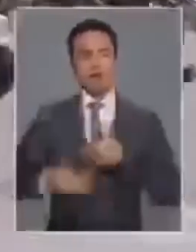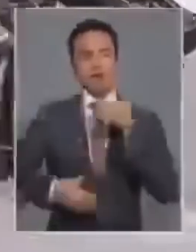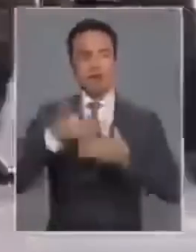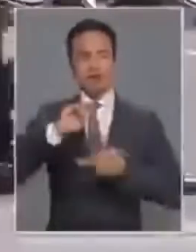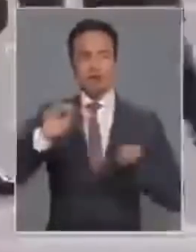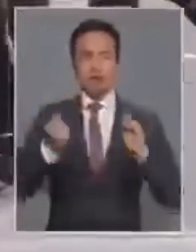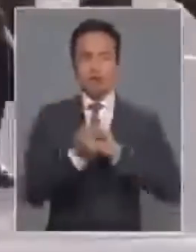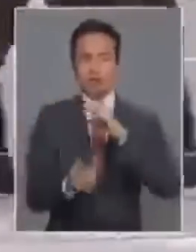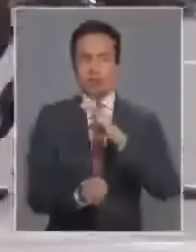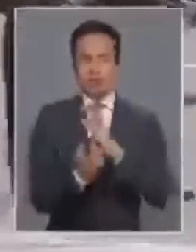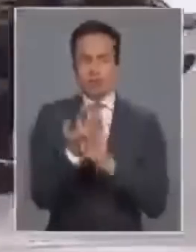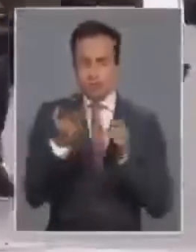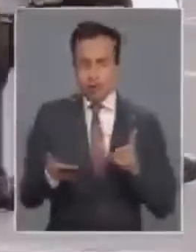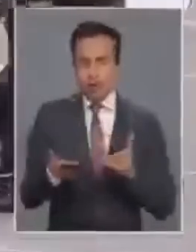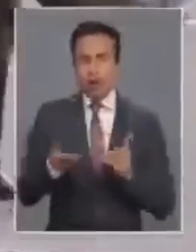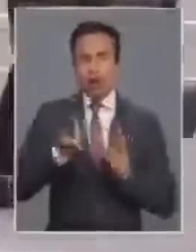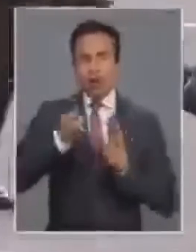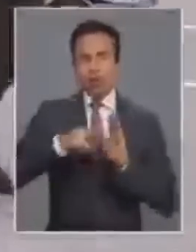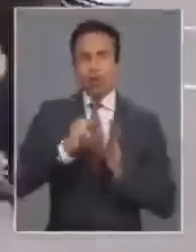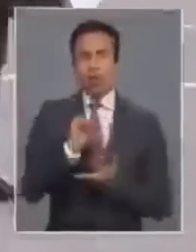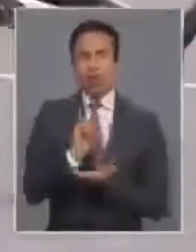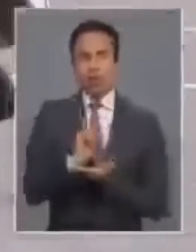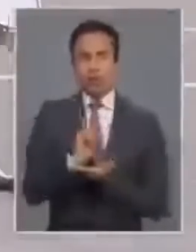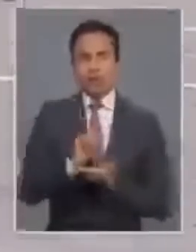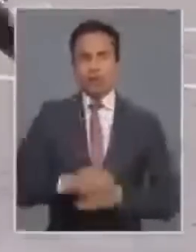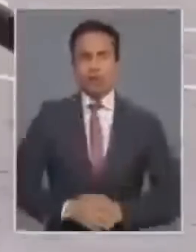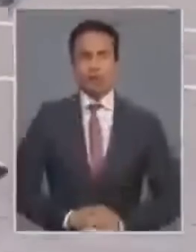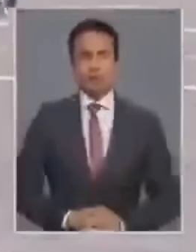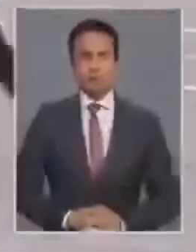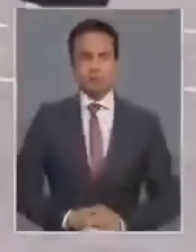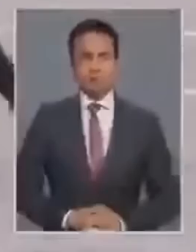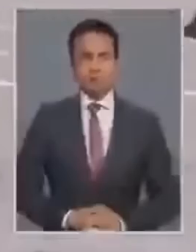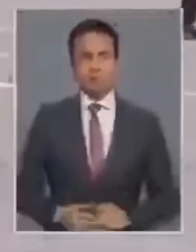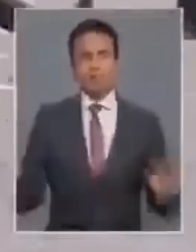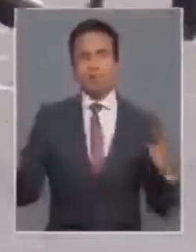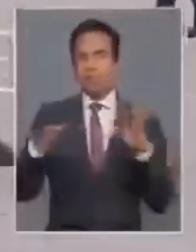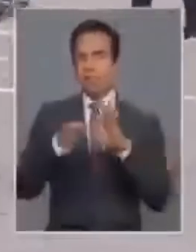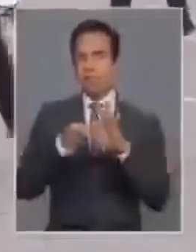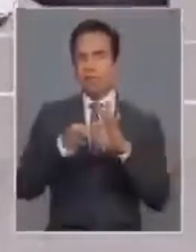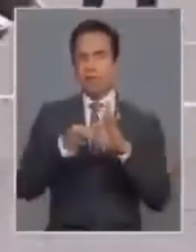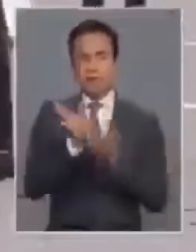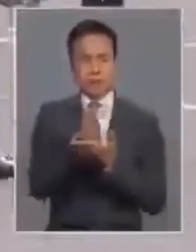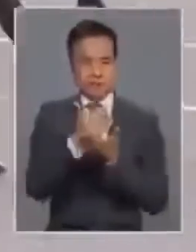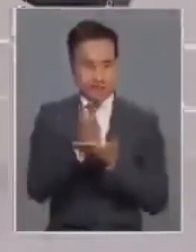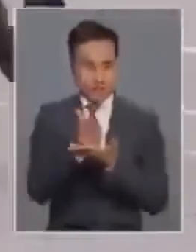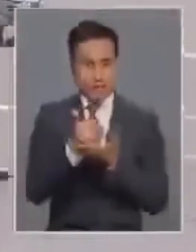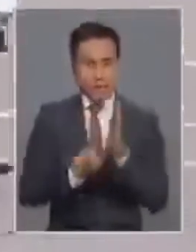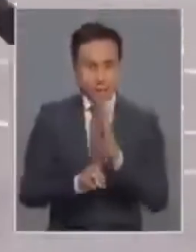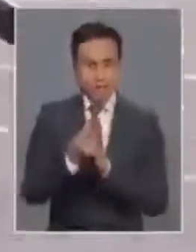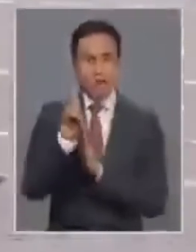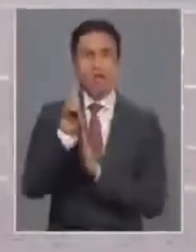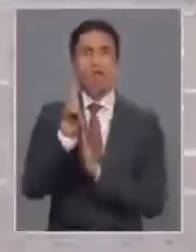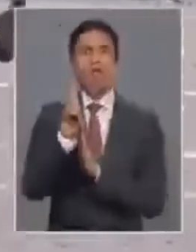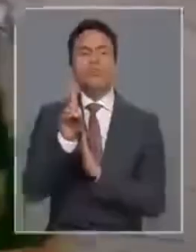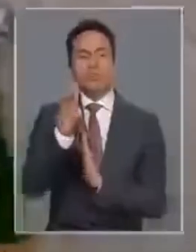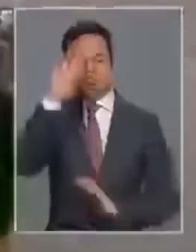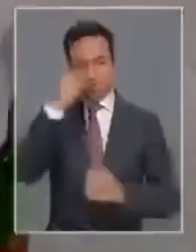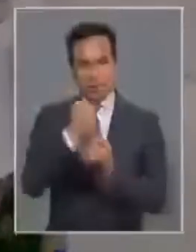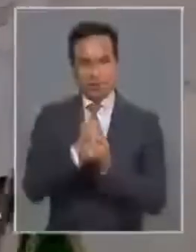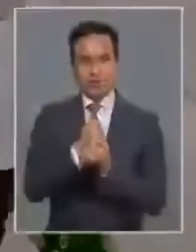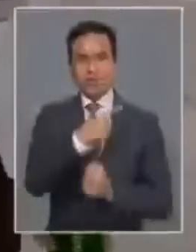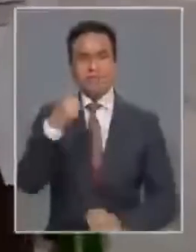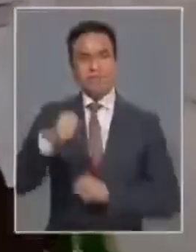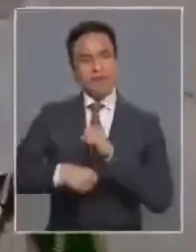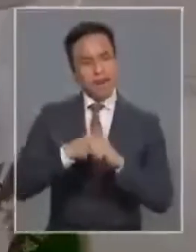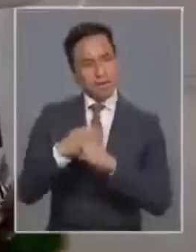que hay ahí, más toda la gente que hay alrededor, esas aglomeraciones tremendas, sí. Y esa cantidad masiva de personas que